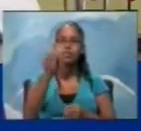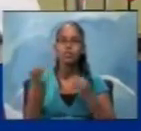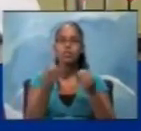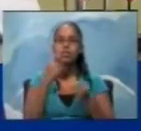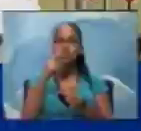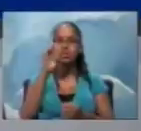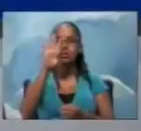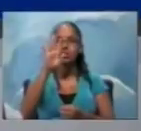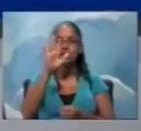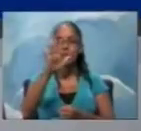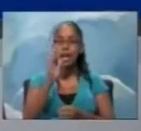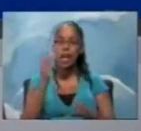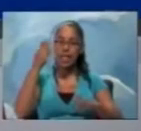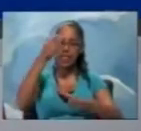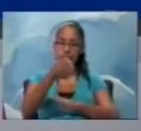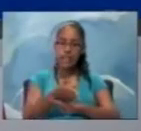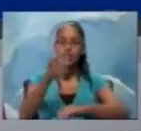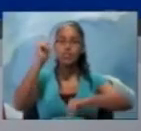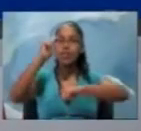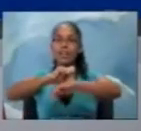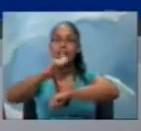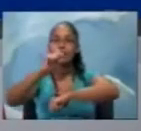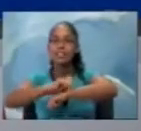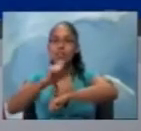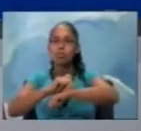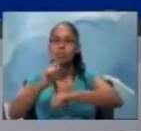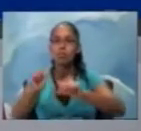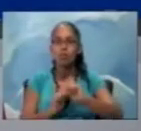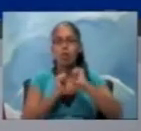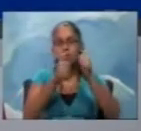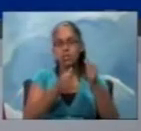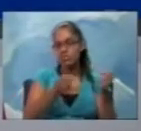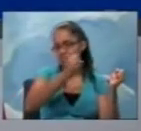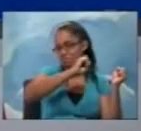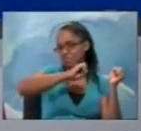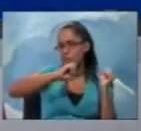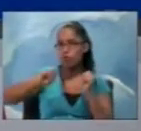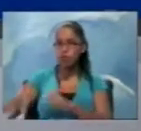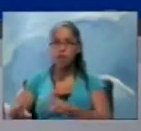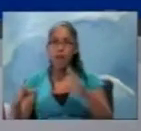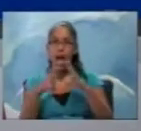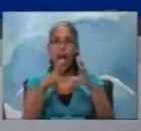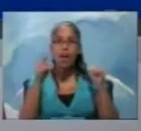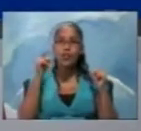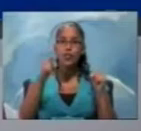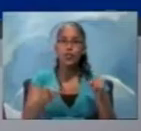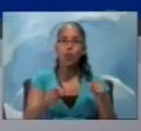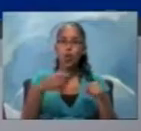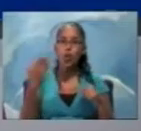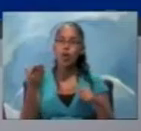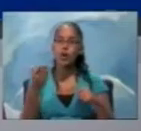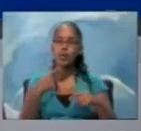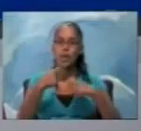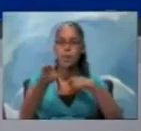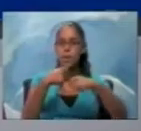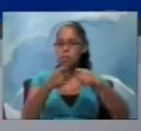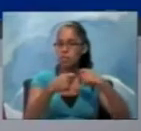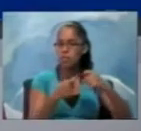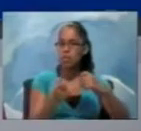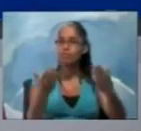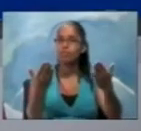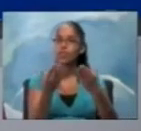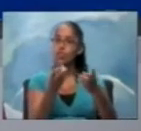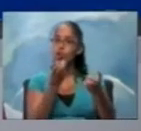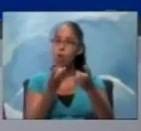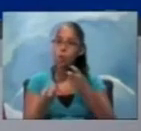45, mi Juan? Entrando en el templo, comenzó a echar fuera a todos los que vendían y